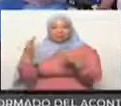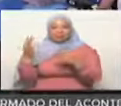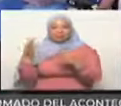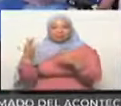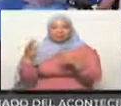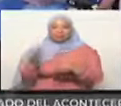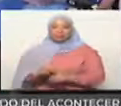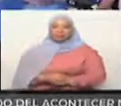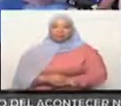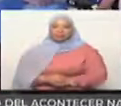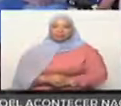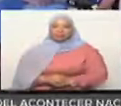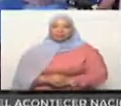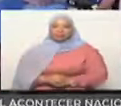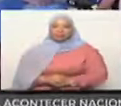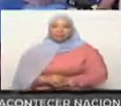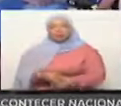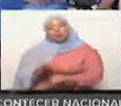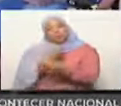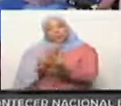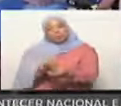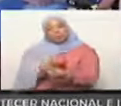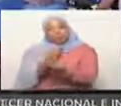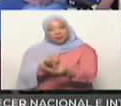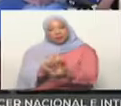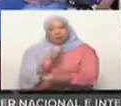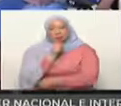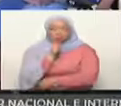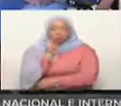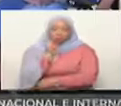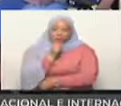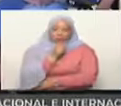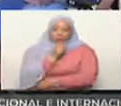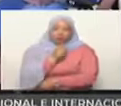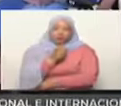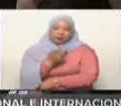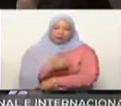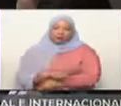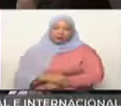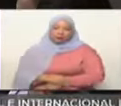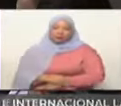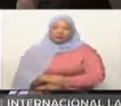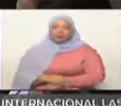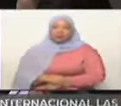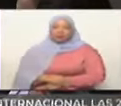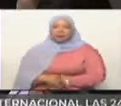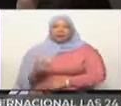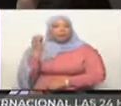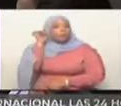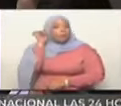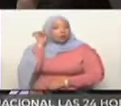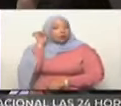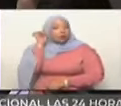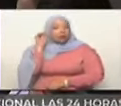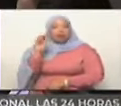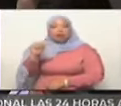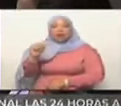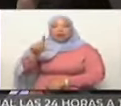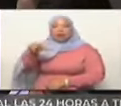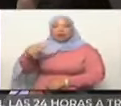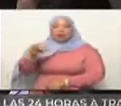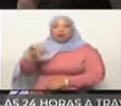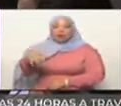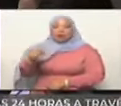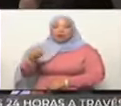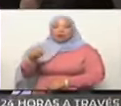De verdad que mensaje muy bonito. Capitana Alejandra es